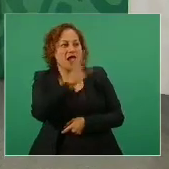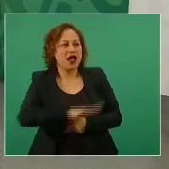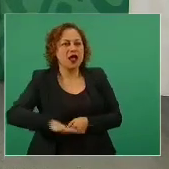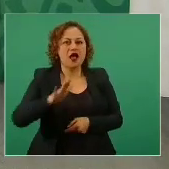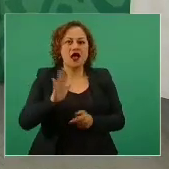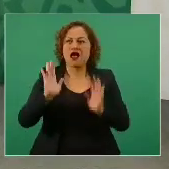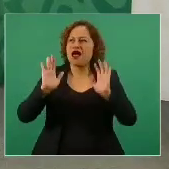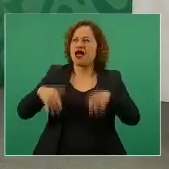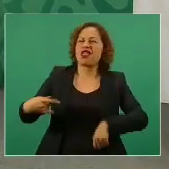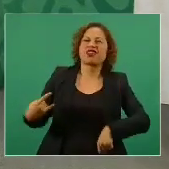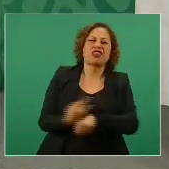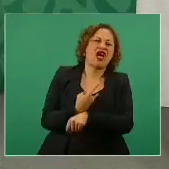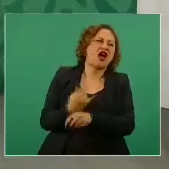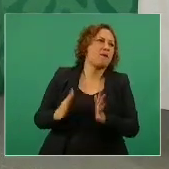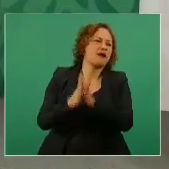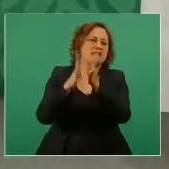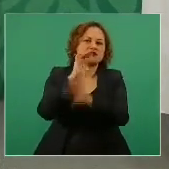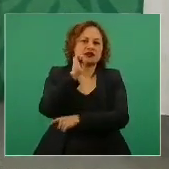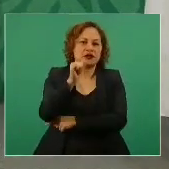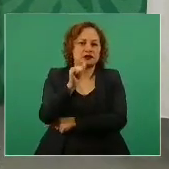desmoralizarnos, desanimarnos.